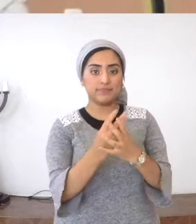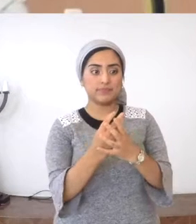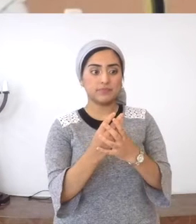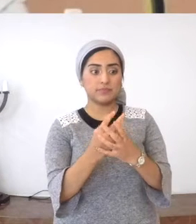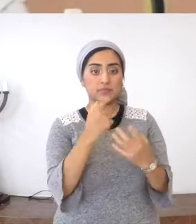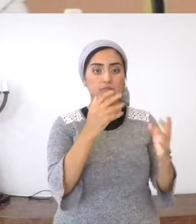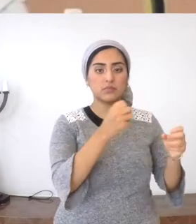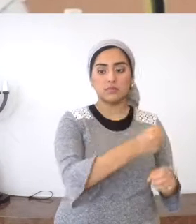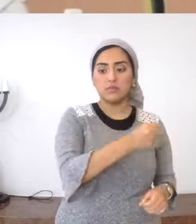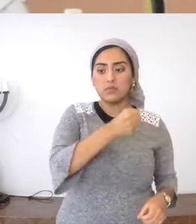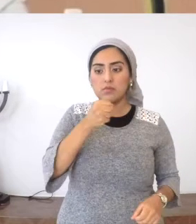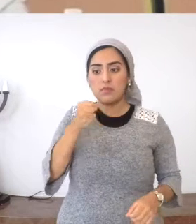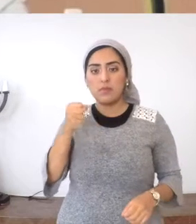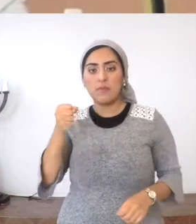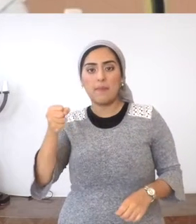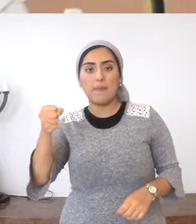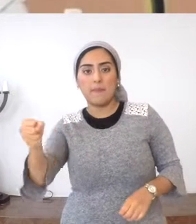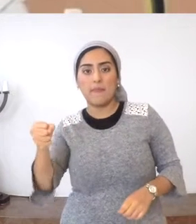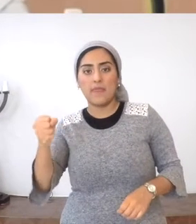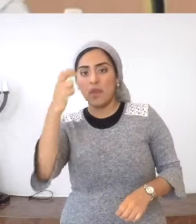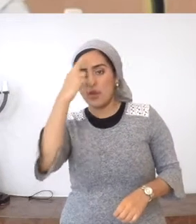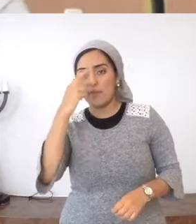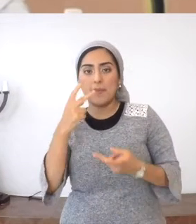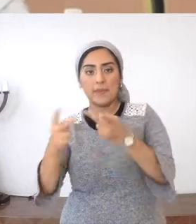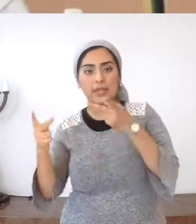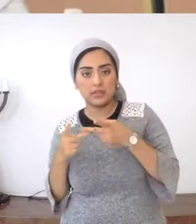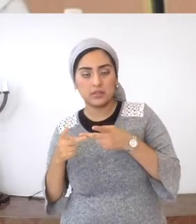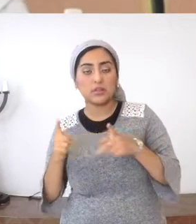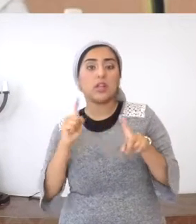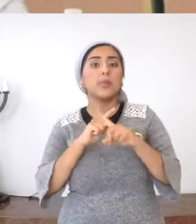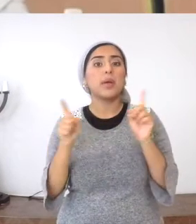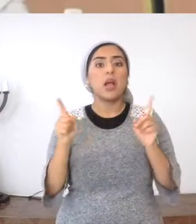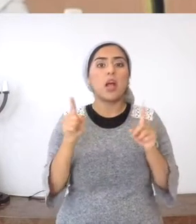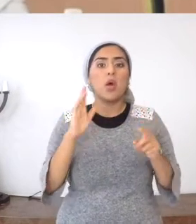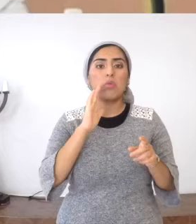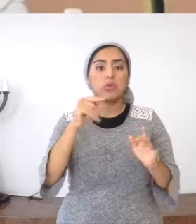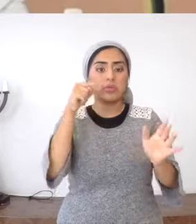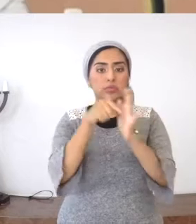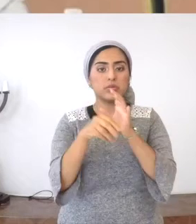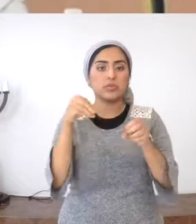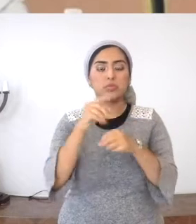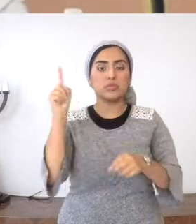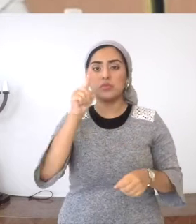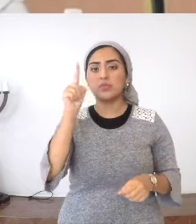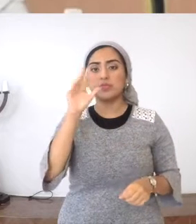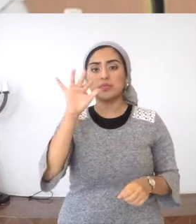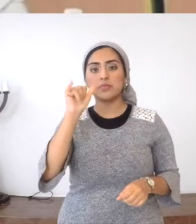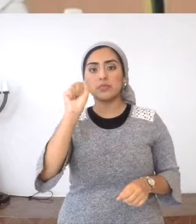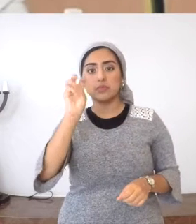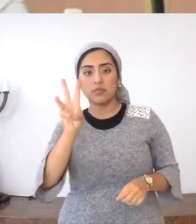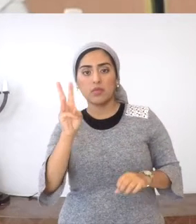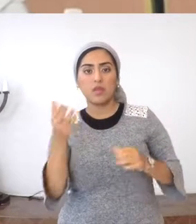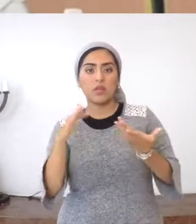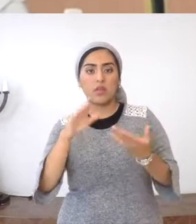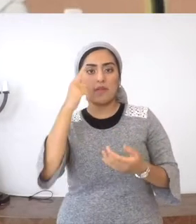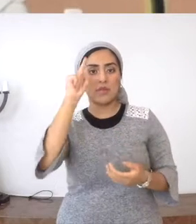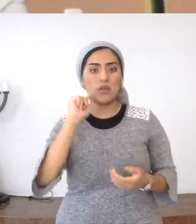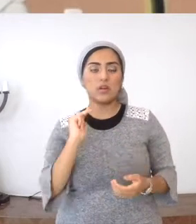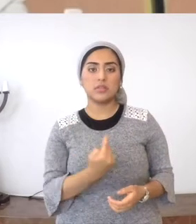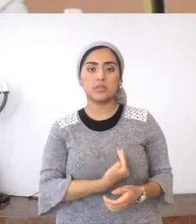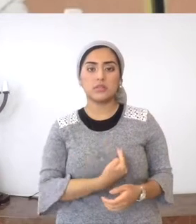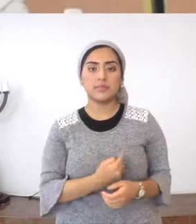haberlo arrestado Ahí Y después Llevarlo Al pretorio Romano Pero va a ser hecho El sacrificio Donde Yahshua